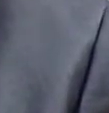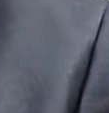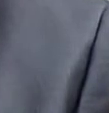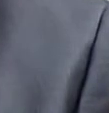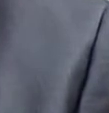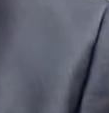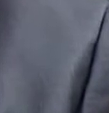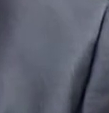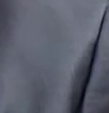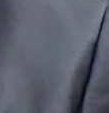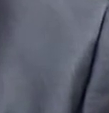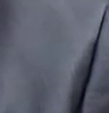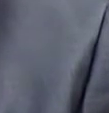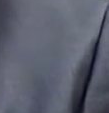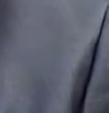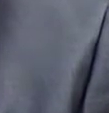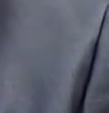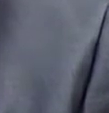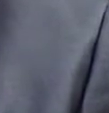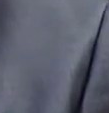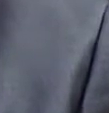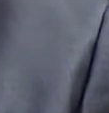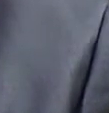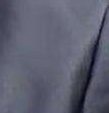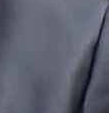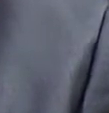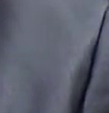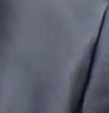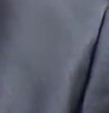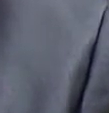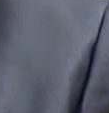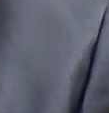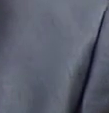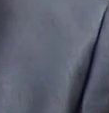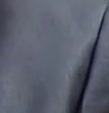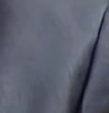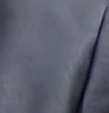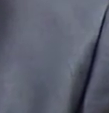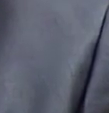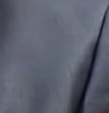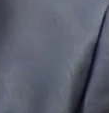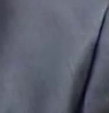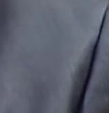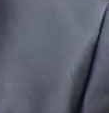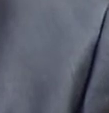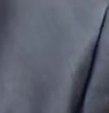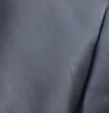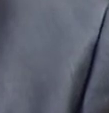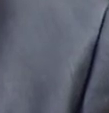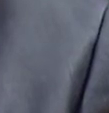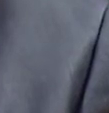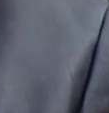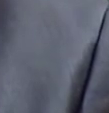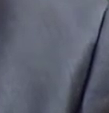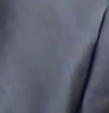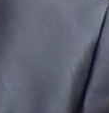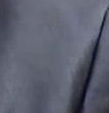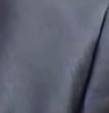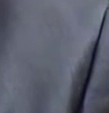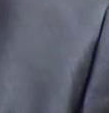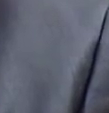quehacer universitario, porque creo que es importante que la universidad como un todo empiece a